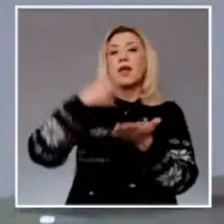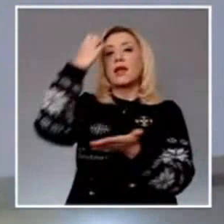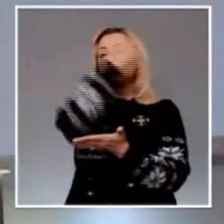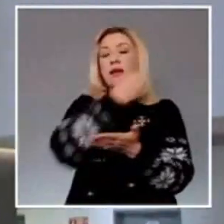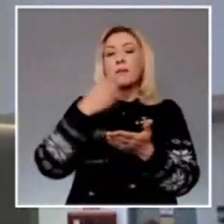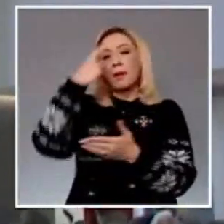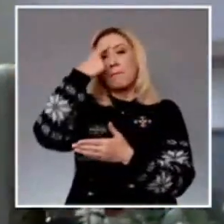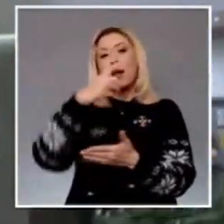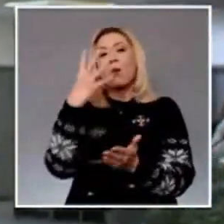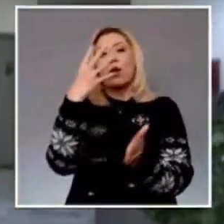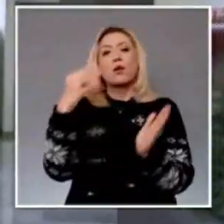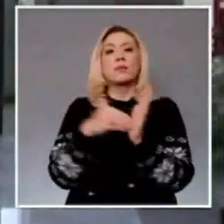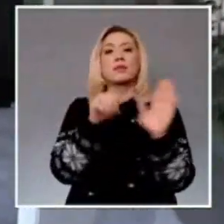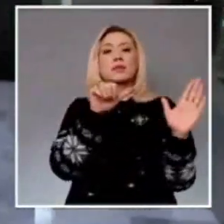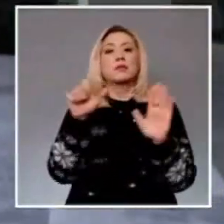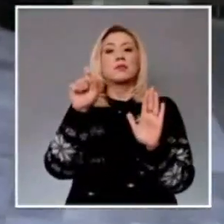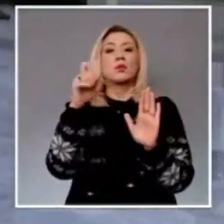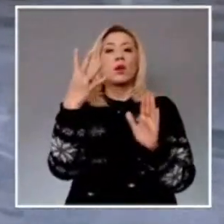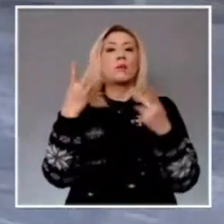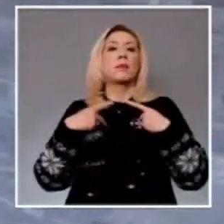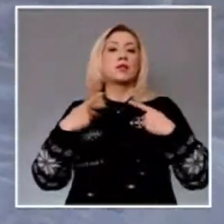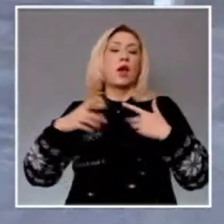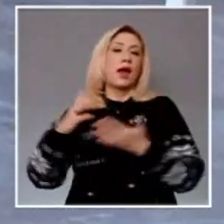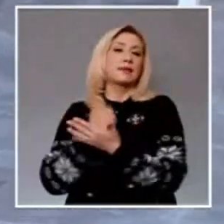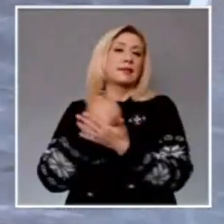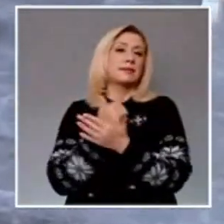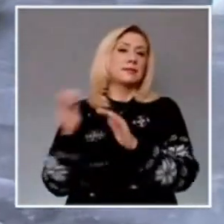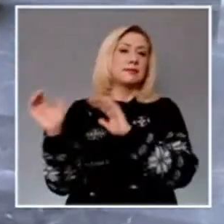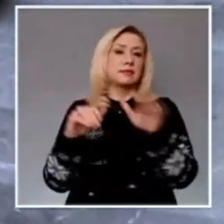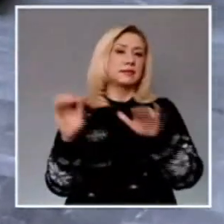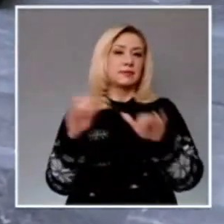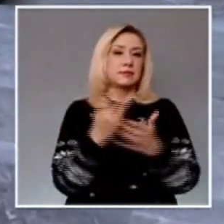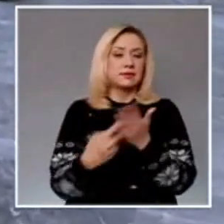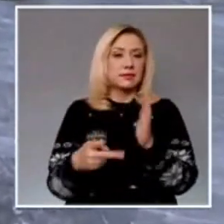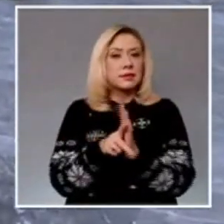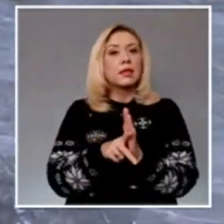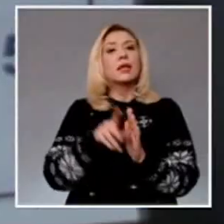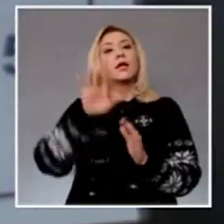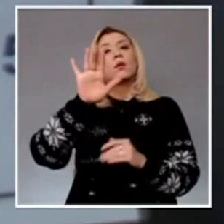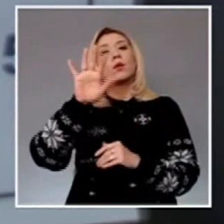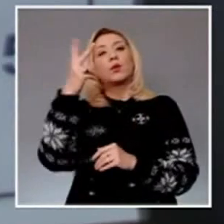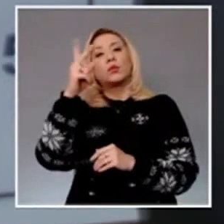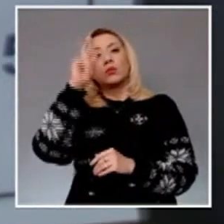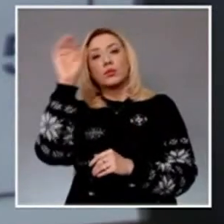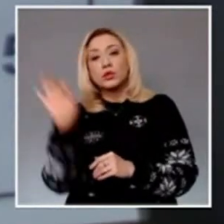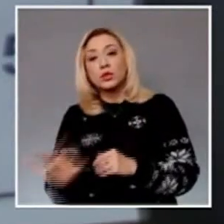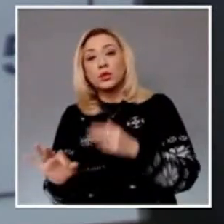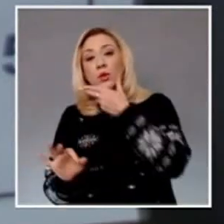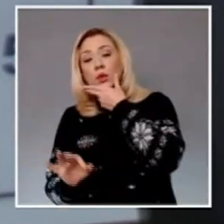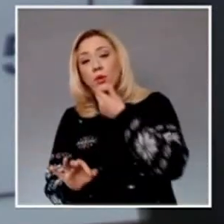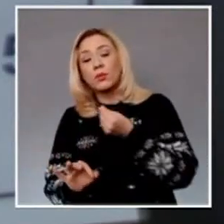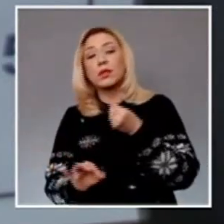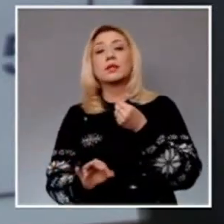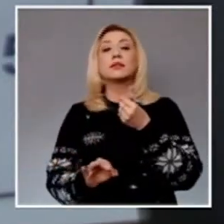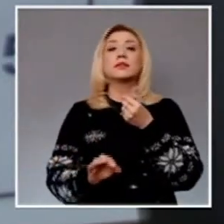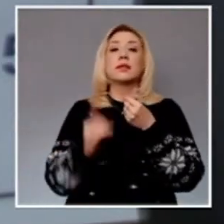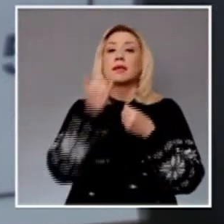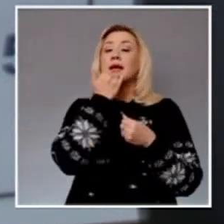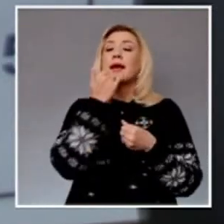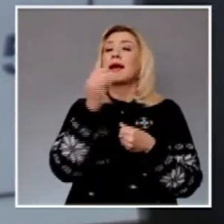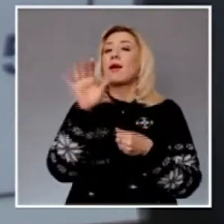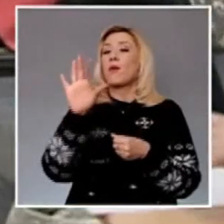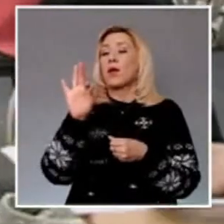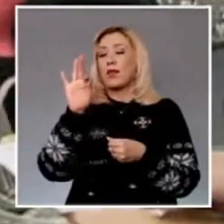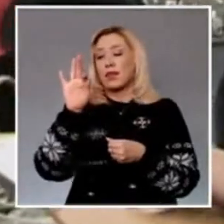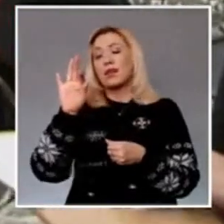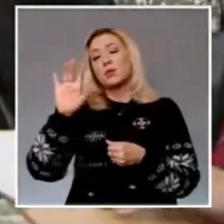4.624 personas vencedoras, de las cuales 52% fueron mujeres y 48% hombres. En el año que concluye